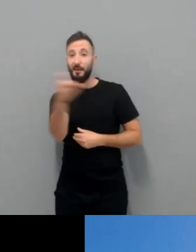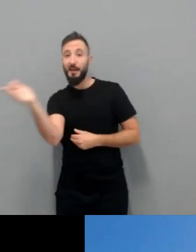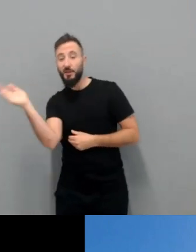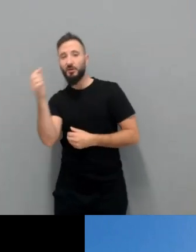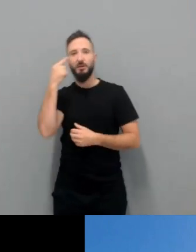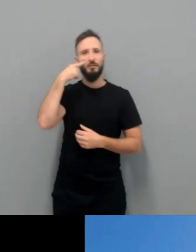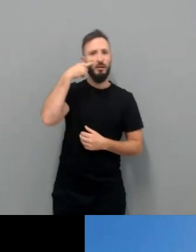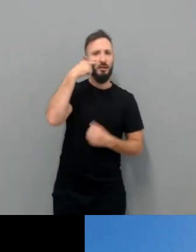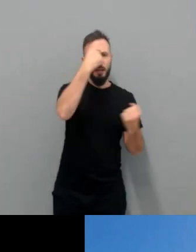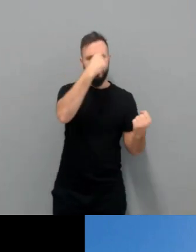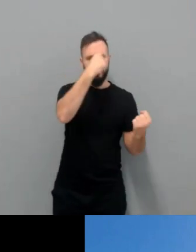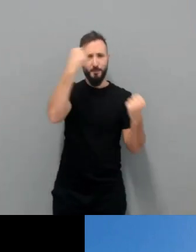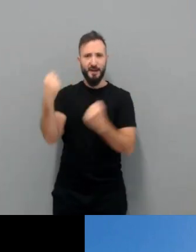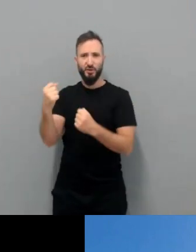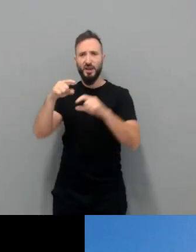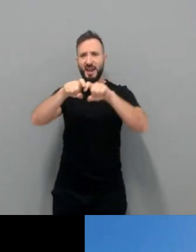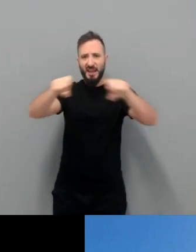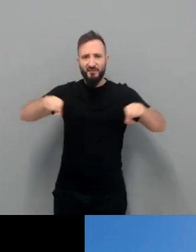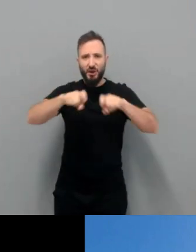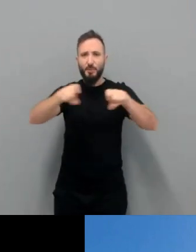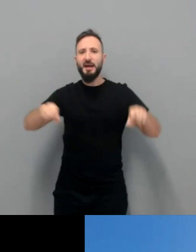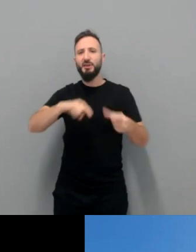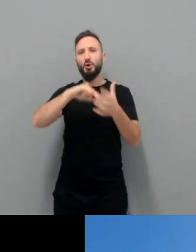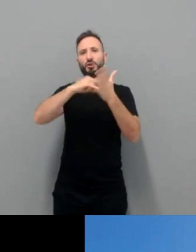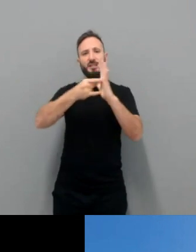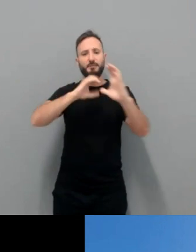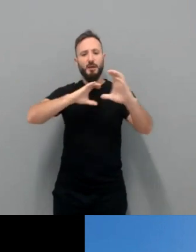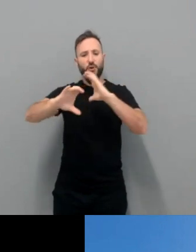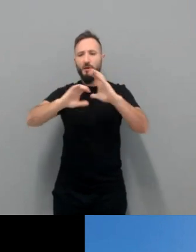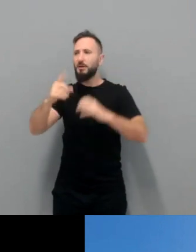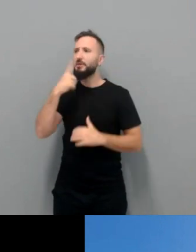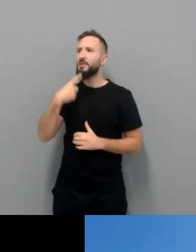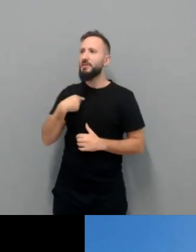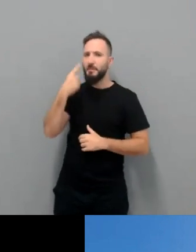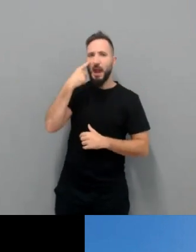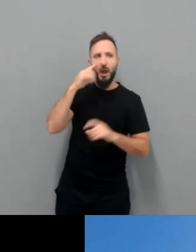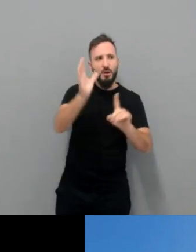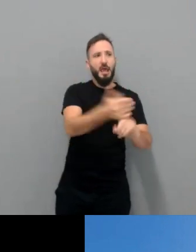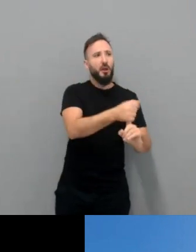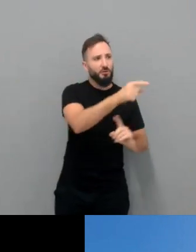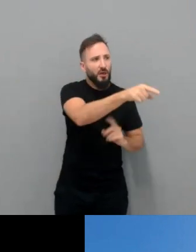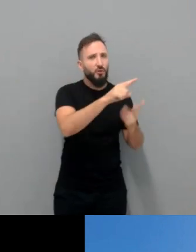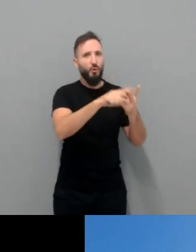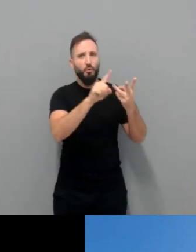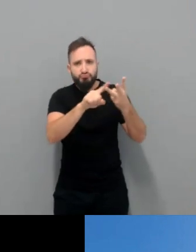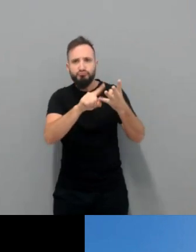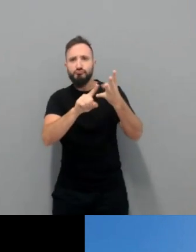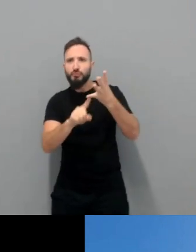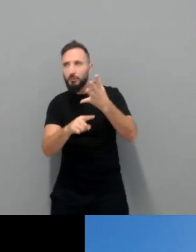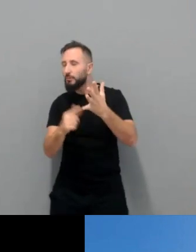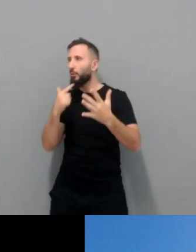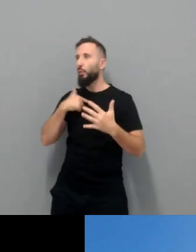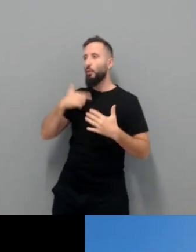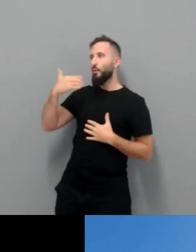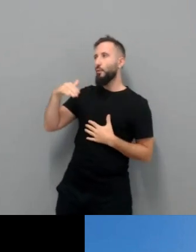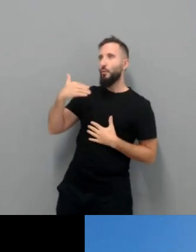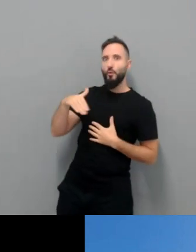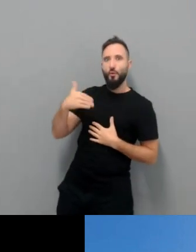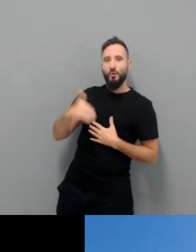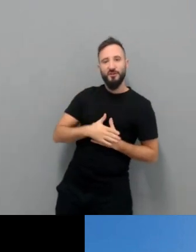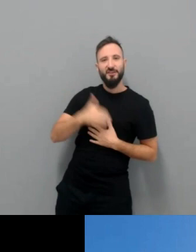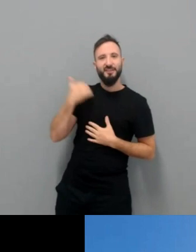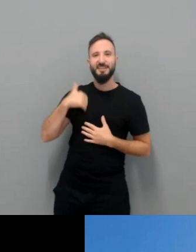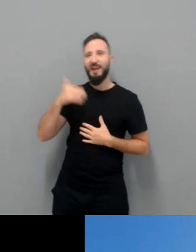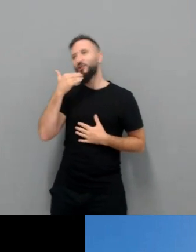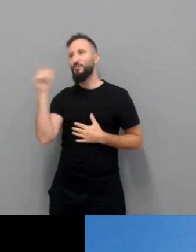informáticos y expertos en todos los sistemas de comunicación que te vienen y te dicen, mira, he visto este, he visto lo otro, y ya como, madre mía, o sea, ya tenemos un